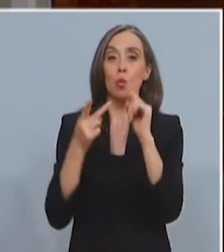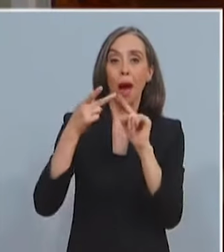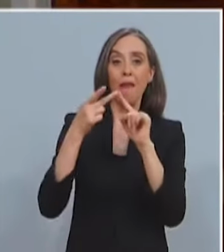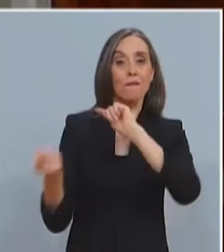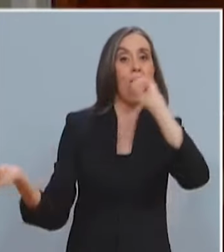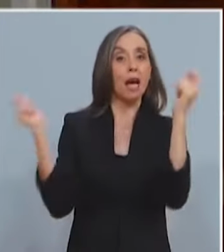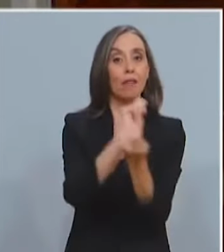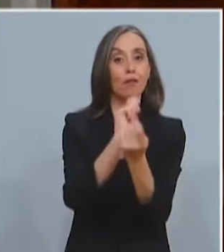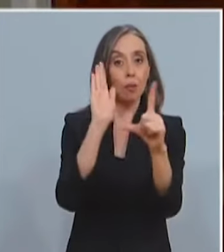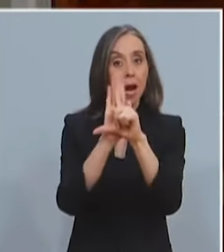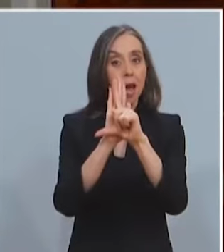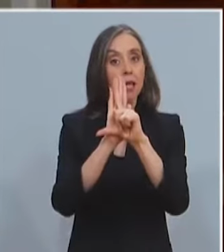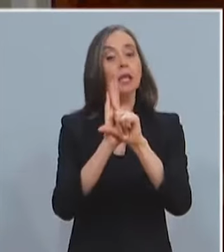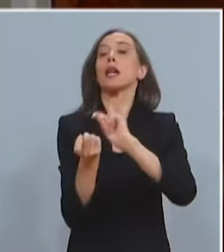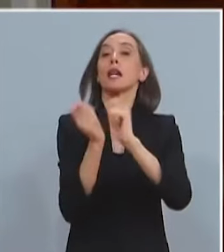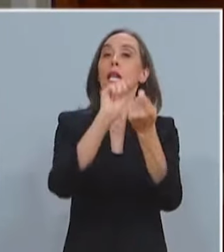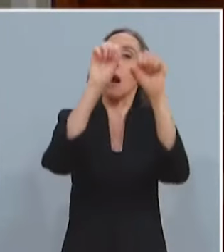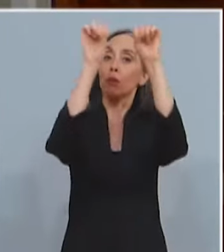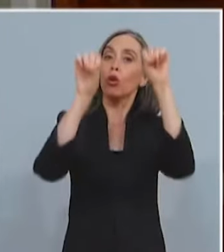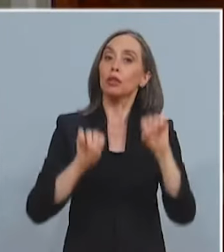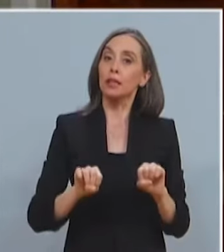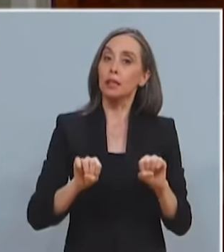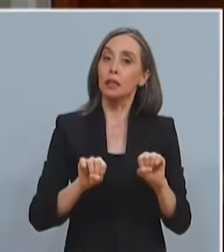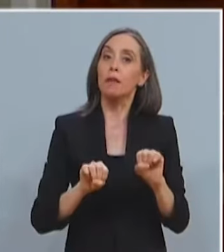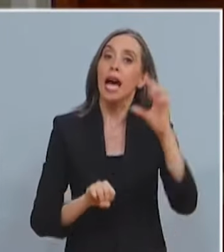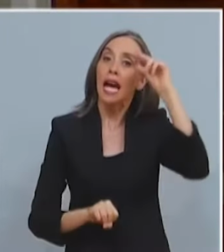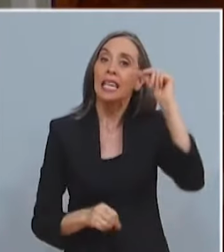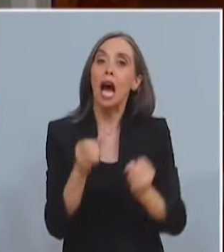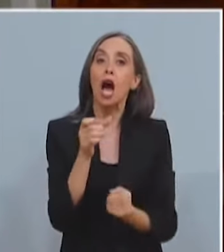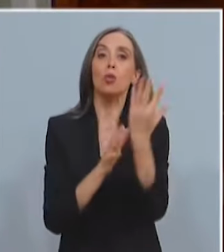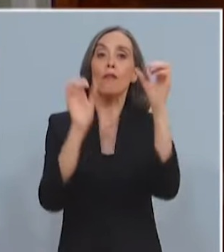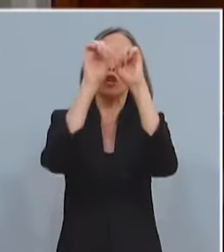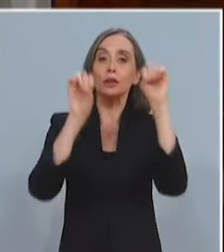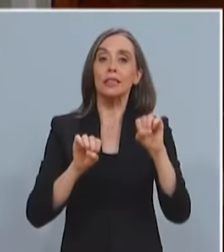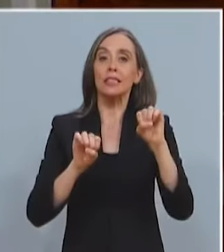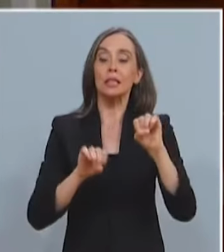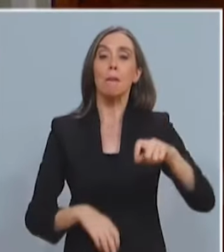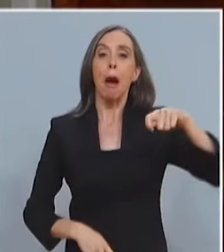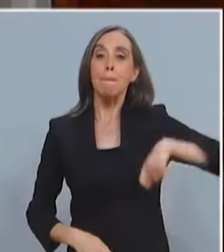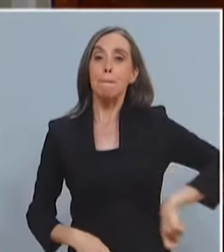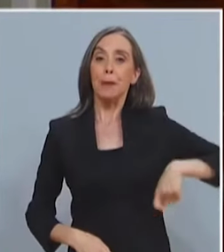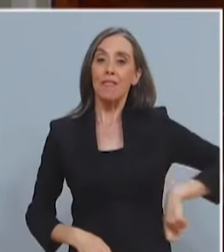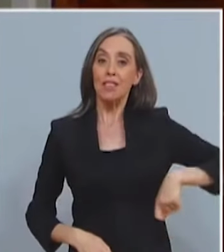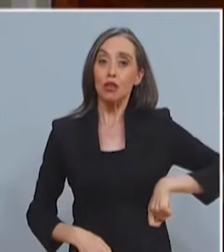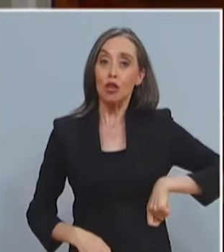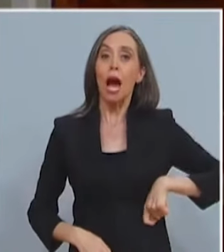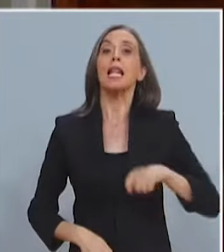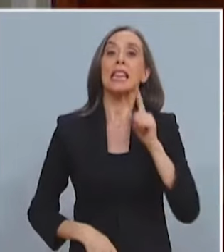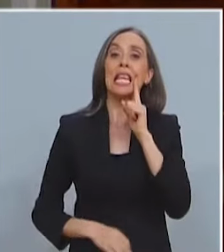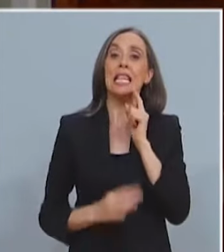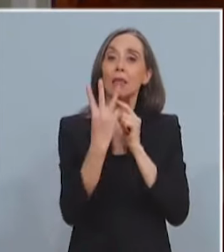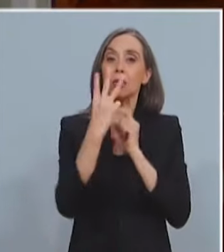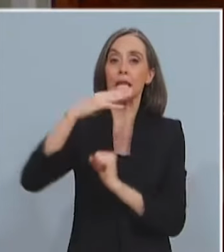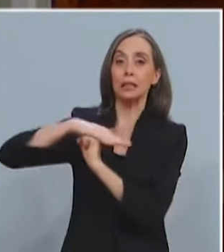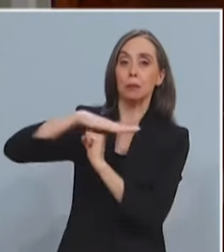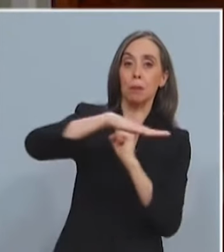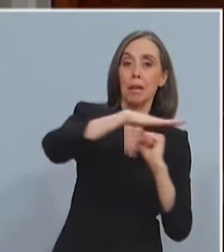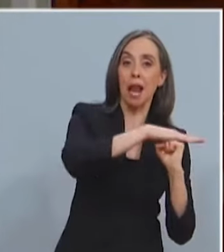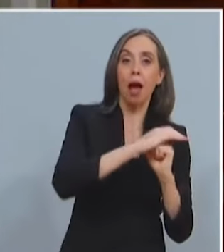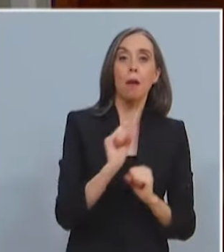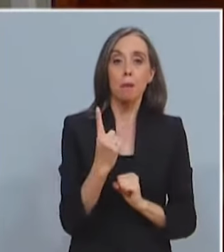representa un cambio estructural y crea un nuevo sistema previsional basado en tres pilares primero el pilar